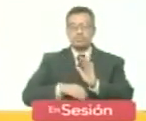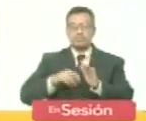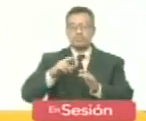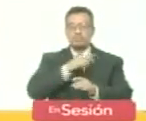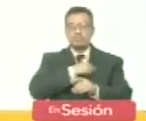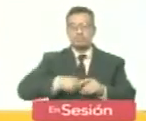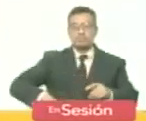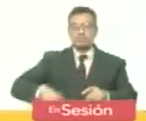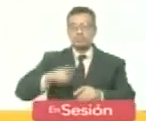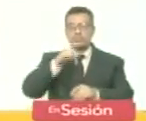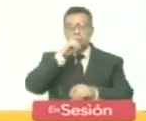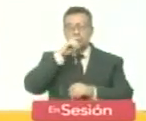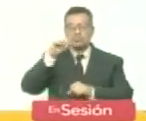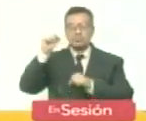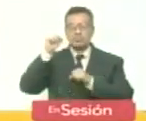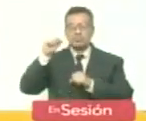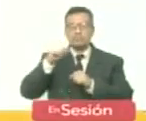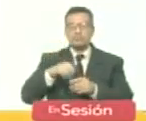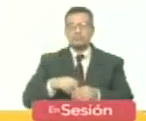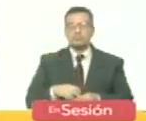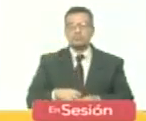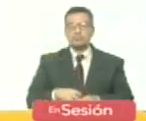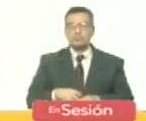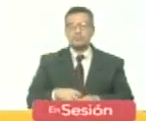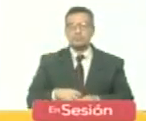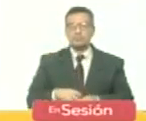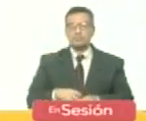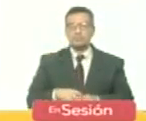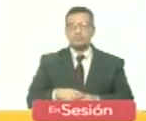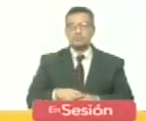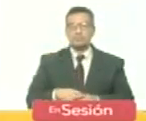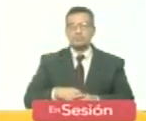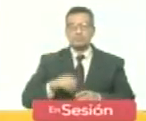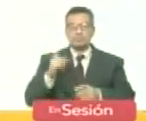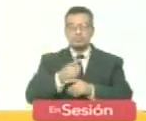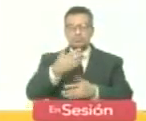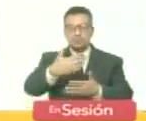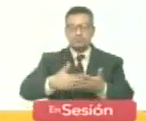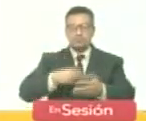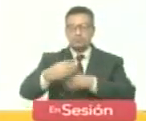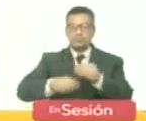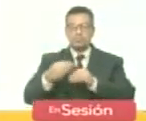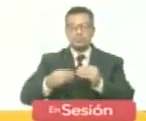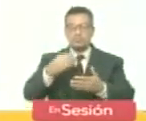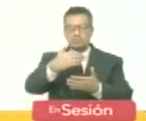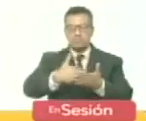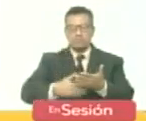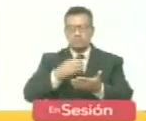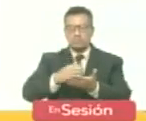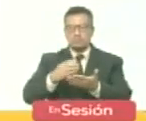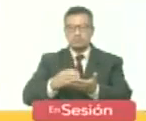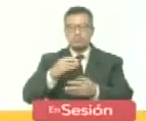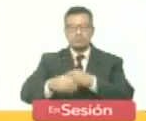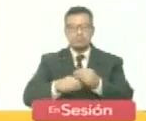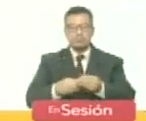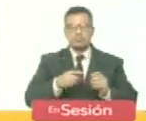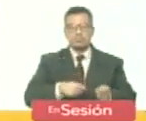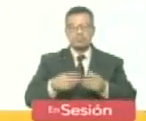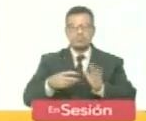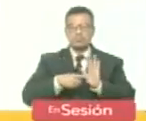República Bolivariana de Venezuela, ciudadano Nicolás Maduro Moros, y ordenó remitirlas a la Gaceta Oficial a los efectos de